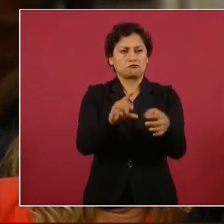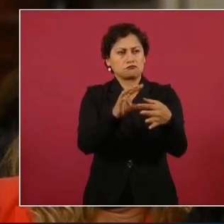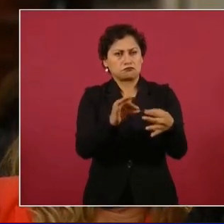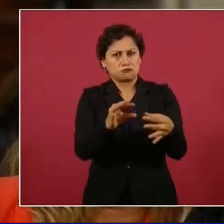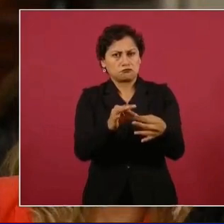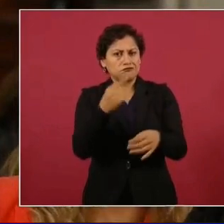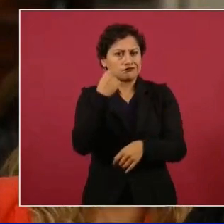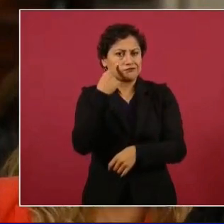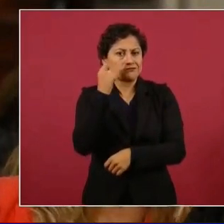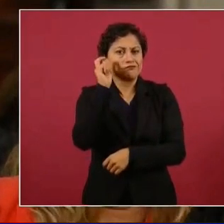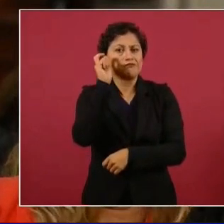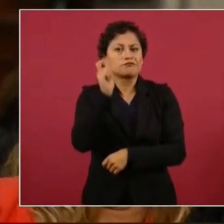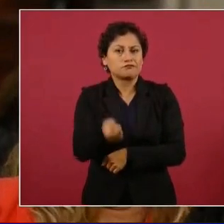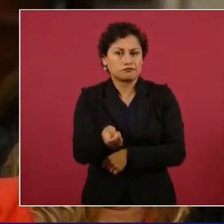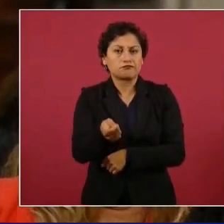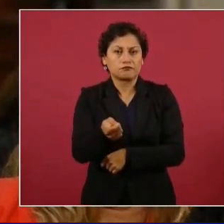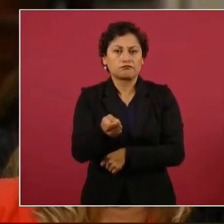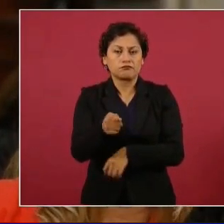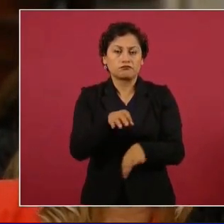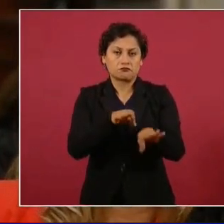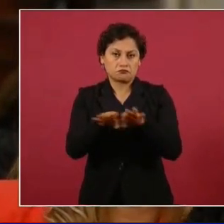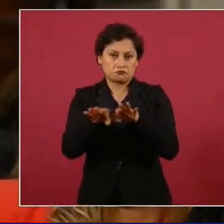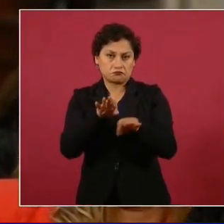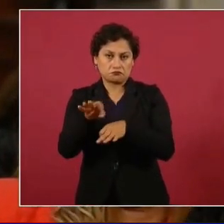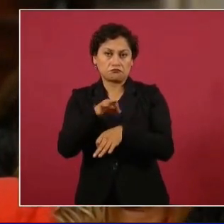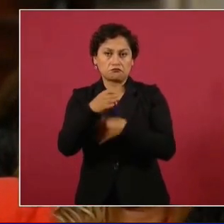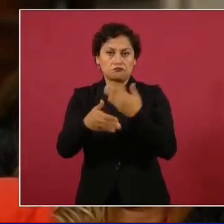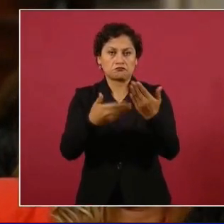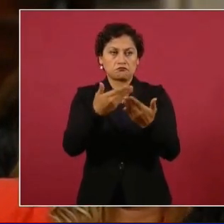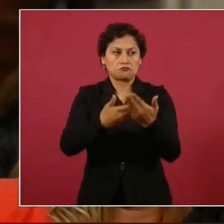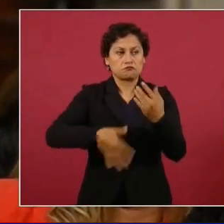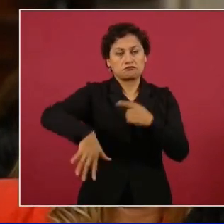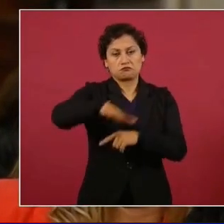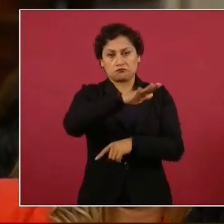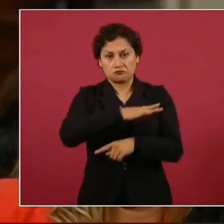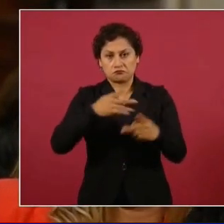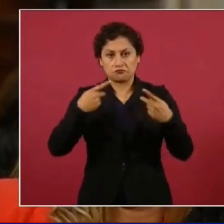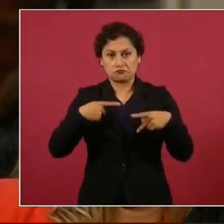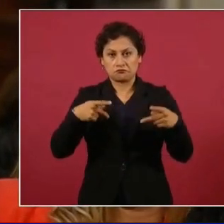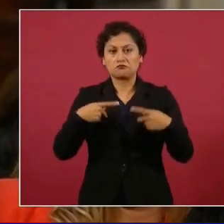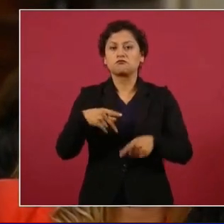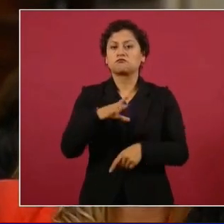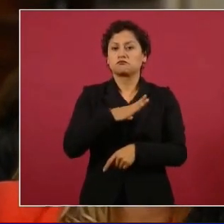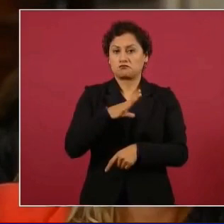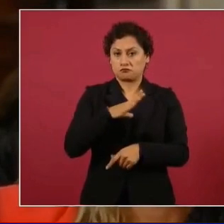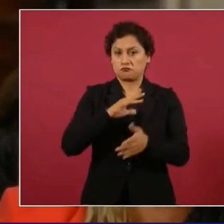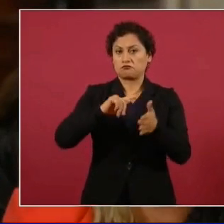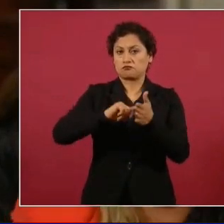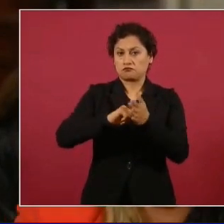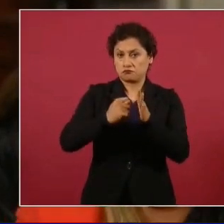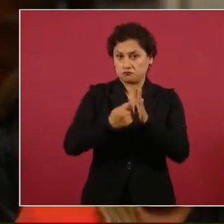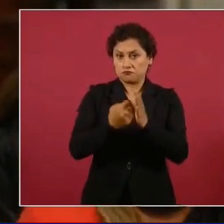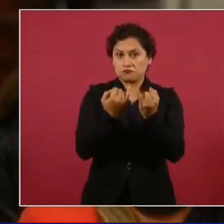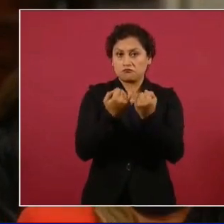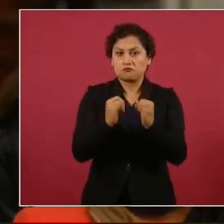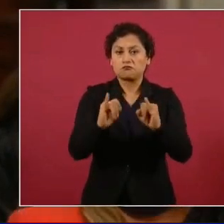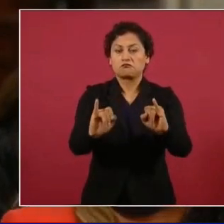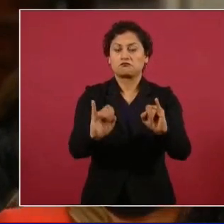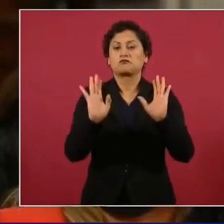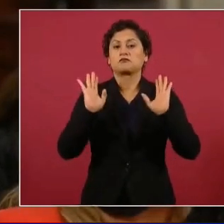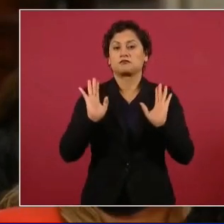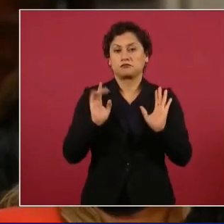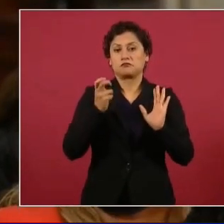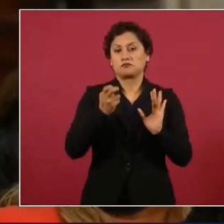funciones entre pues, la ciudadanía, habrían entes técnicos independientes y que esto equilibraría el